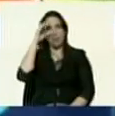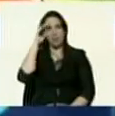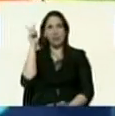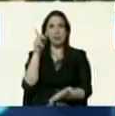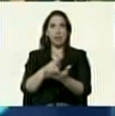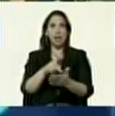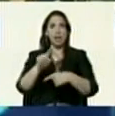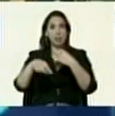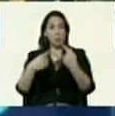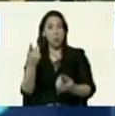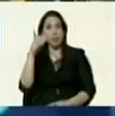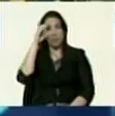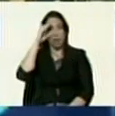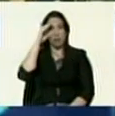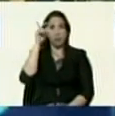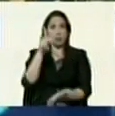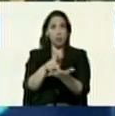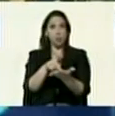llegó ella,